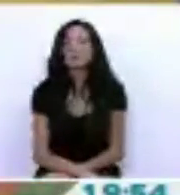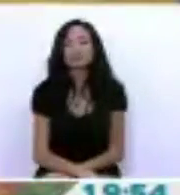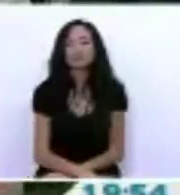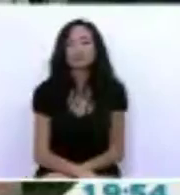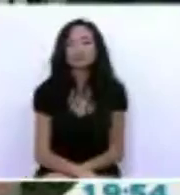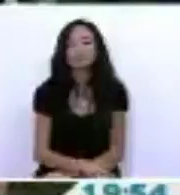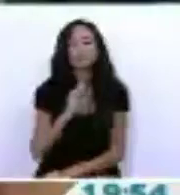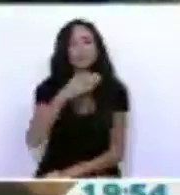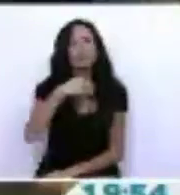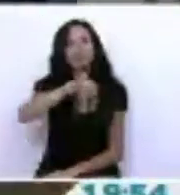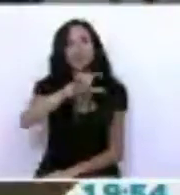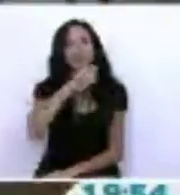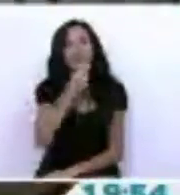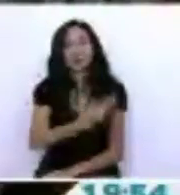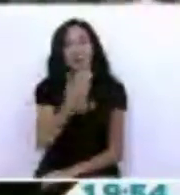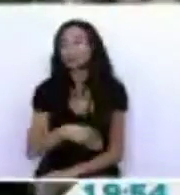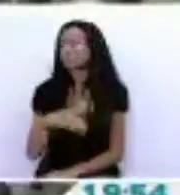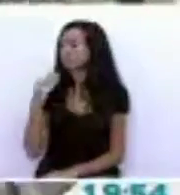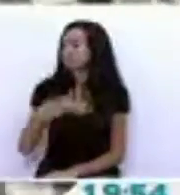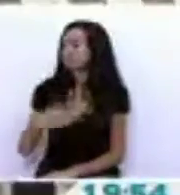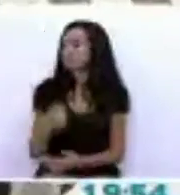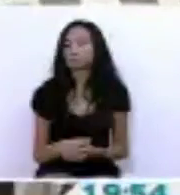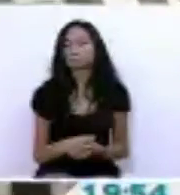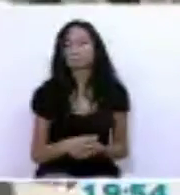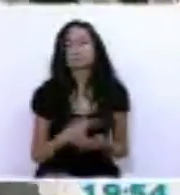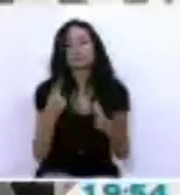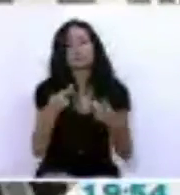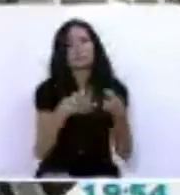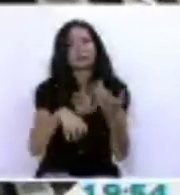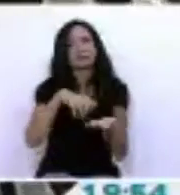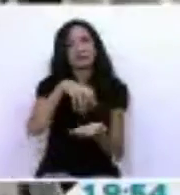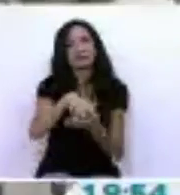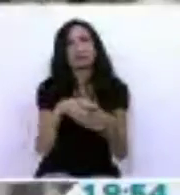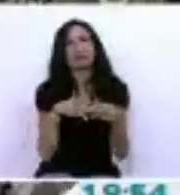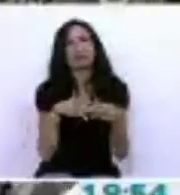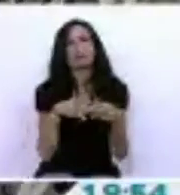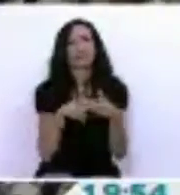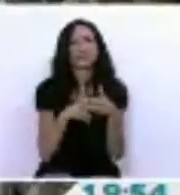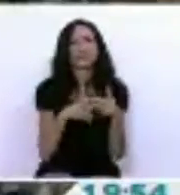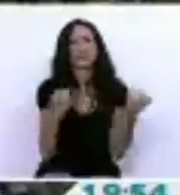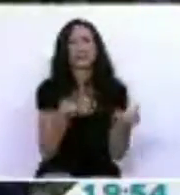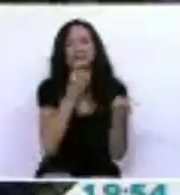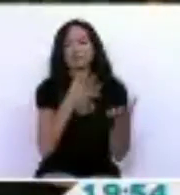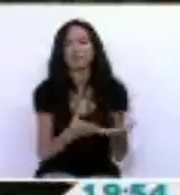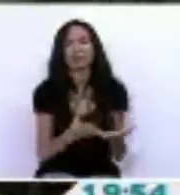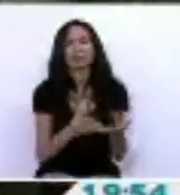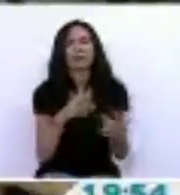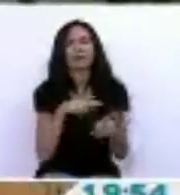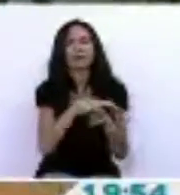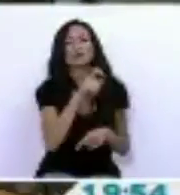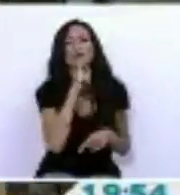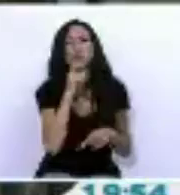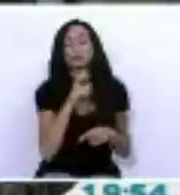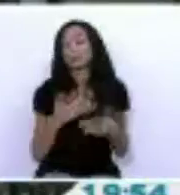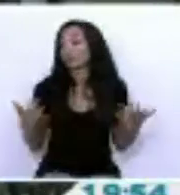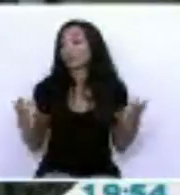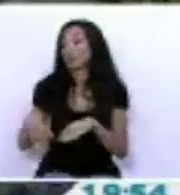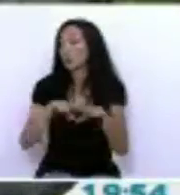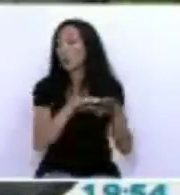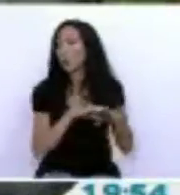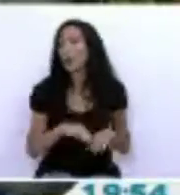Hola, Miguel, buenos días. Buenos días. A ti en tu ferretería, ¿cómo te ha afectado este parón obligado de dos meses? Pues como a todo el mundo. Ha